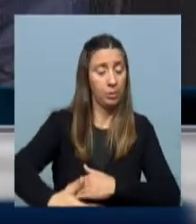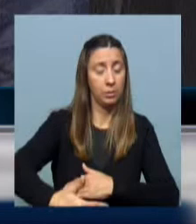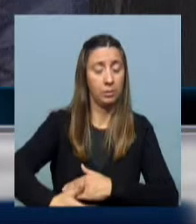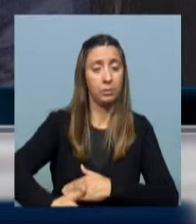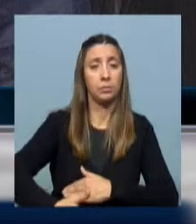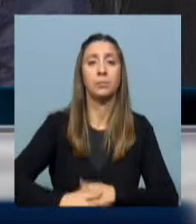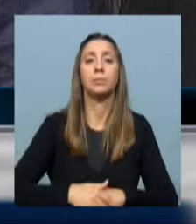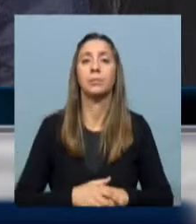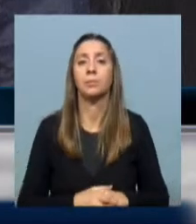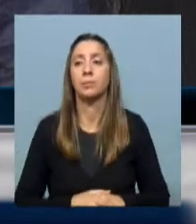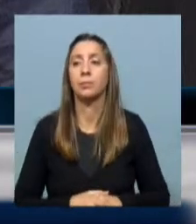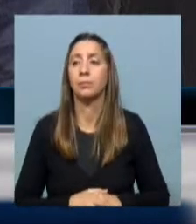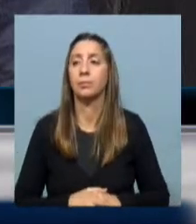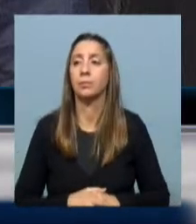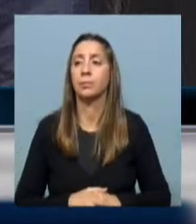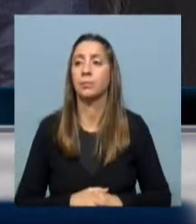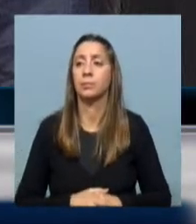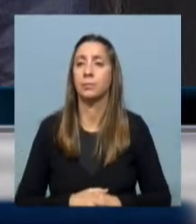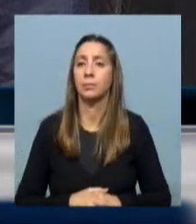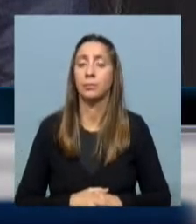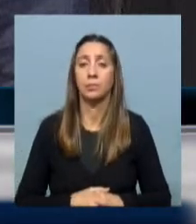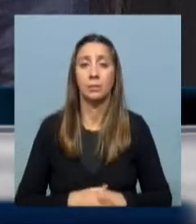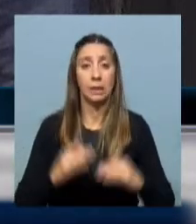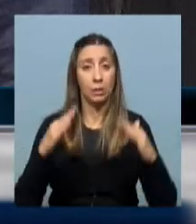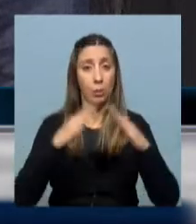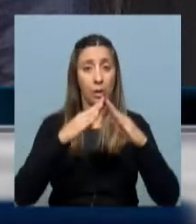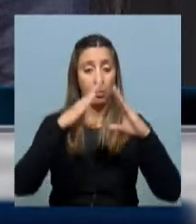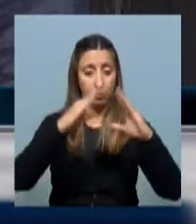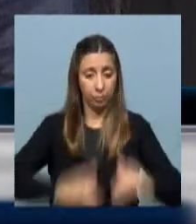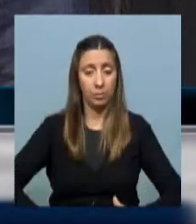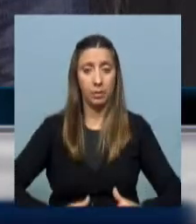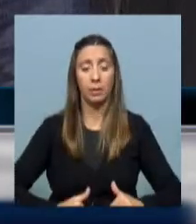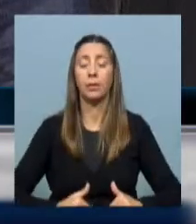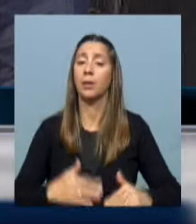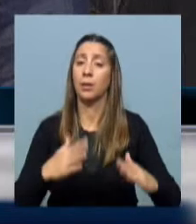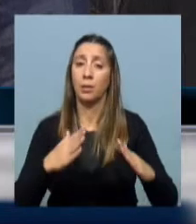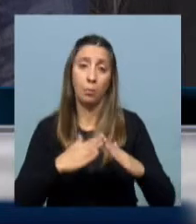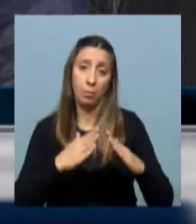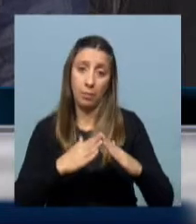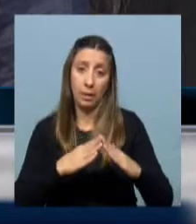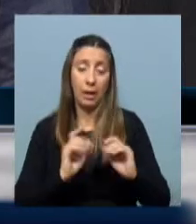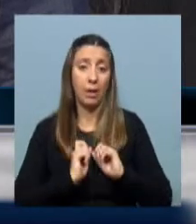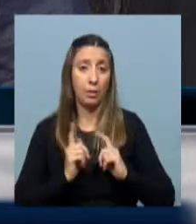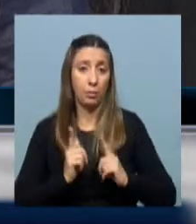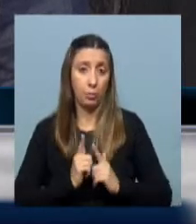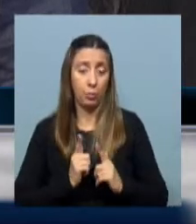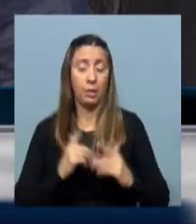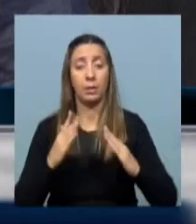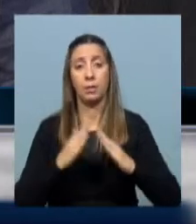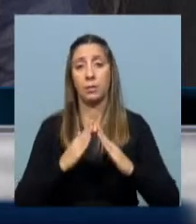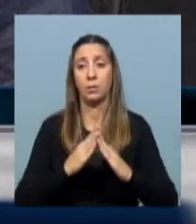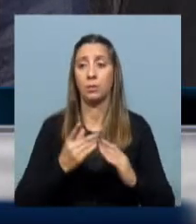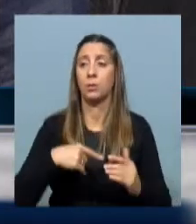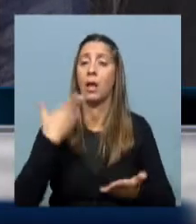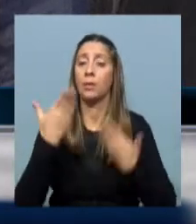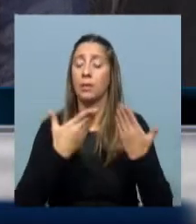donde estaba este quincho, se derrumbó la mitad del techo de un quincho de una vivienda habitada. Y el dueño de la vivienda, que nosotros